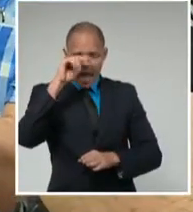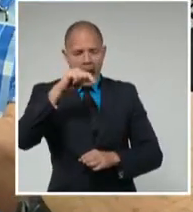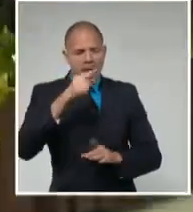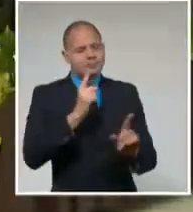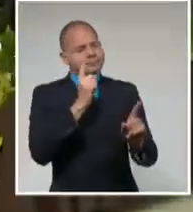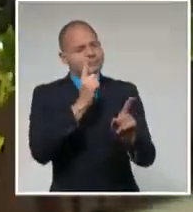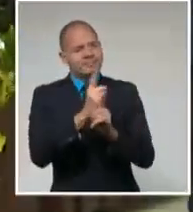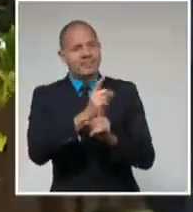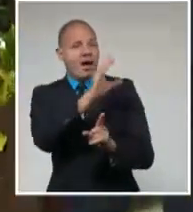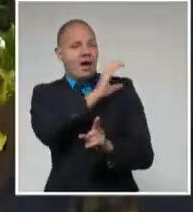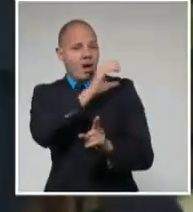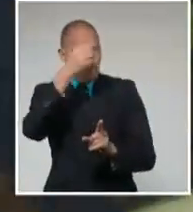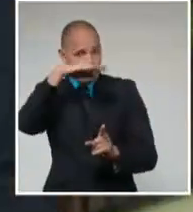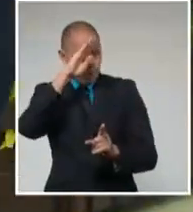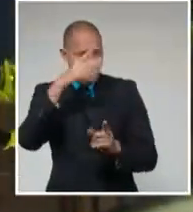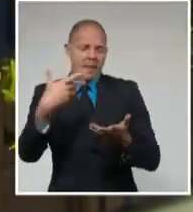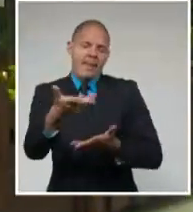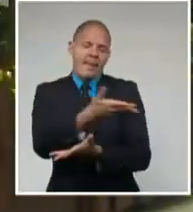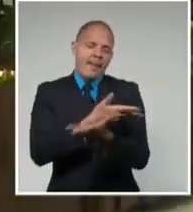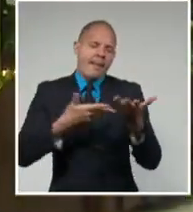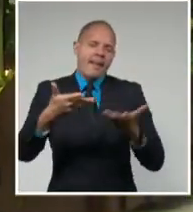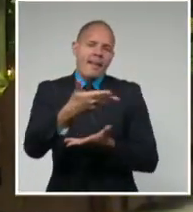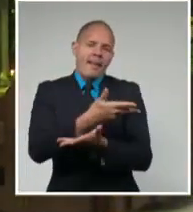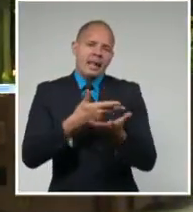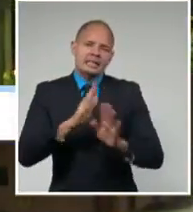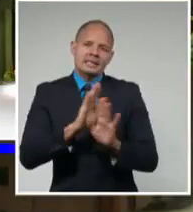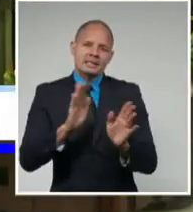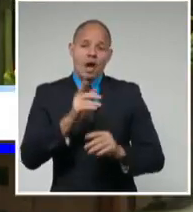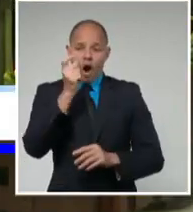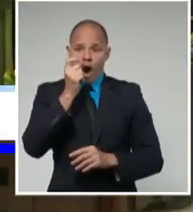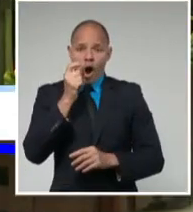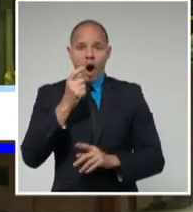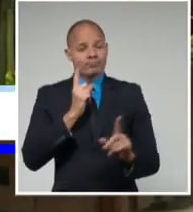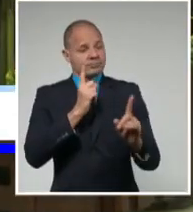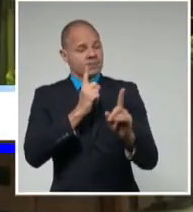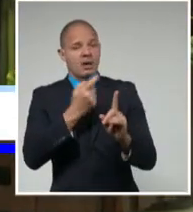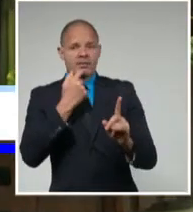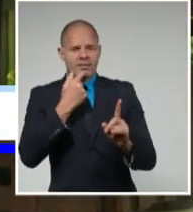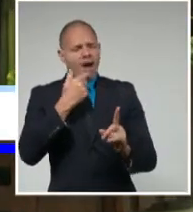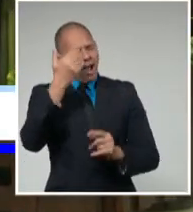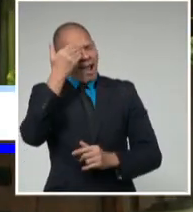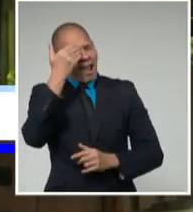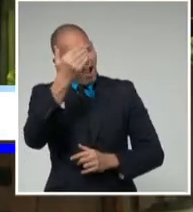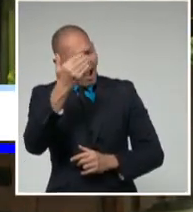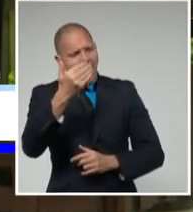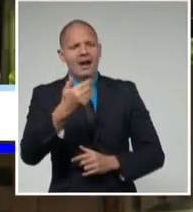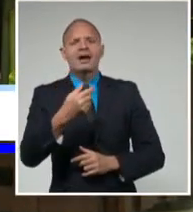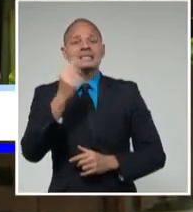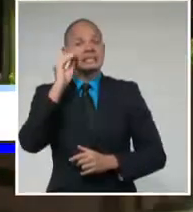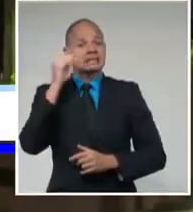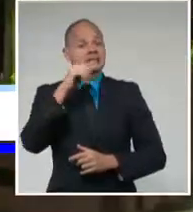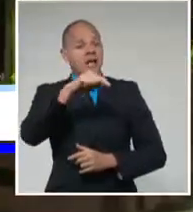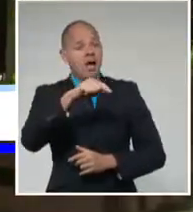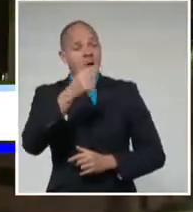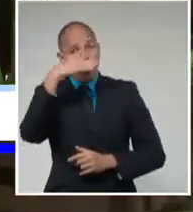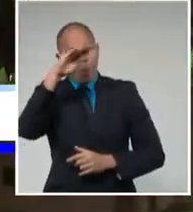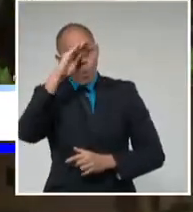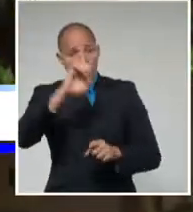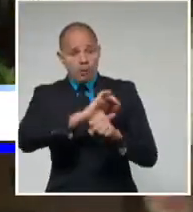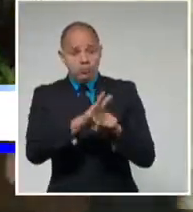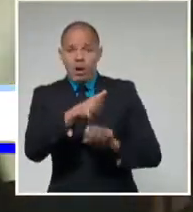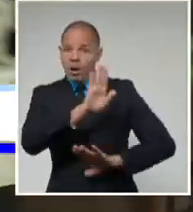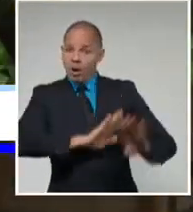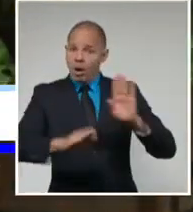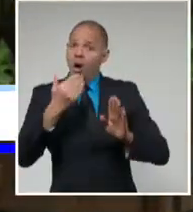Durante el encuentro, el canciller iraní se mostró honrado de estar en Cuba y destacó la labor de la isla en la lucha contra la COVID-19. En